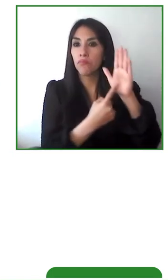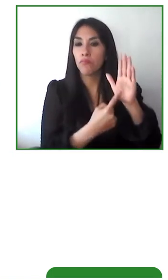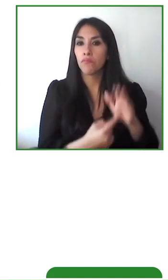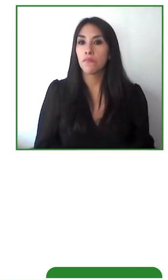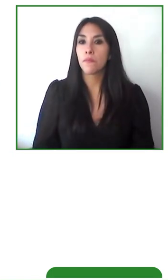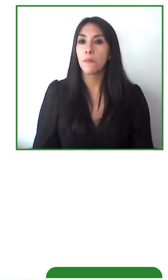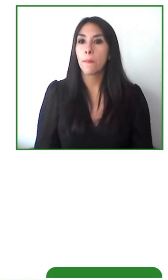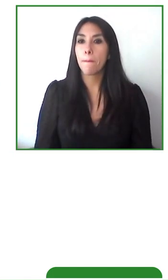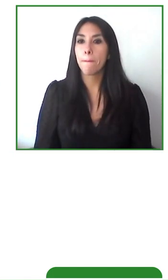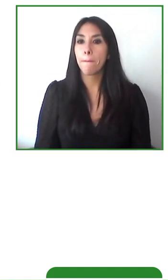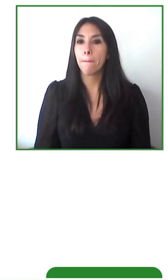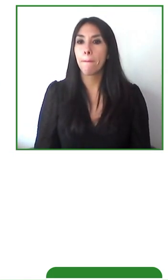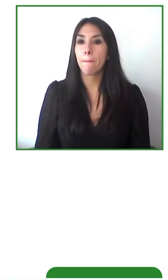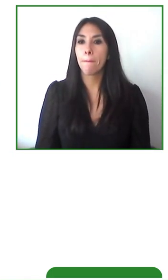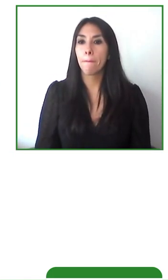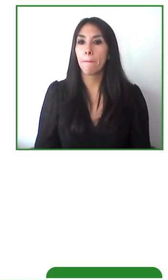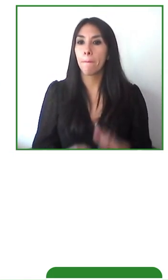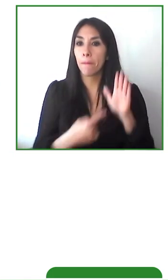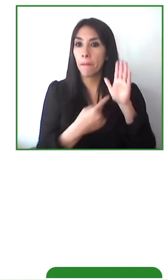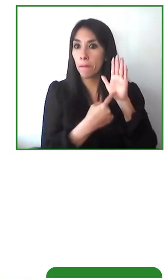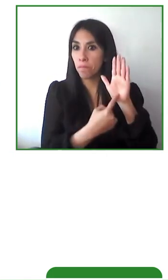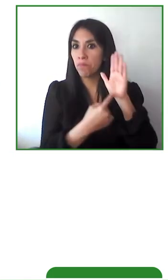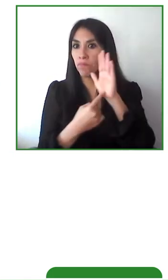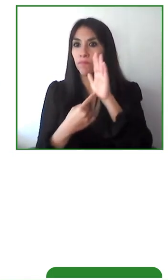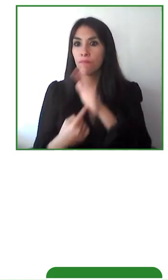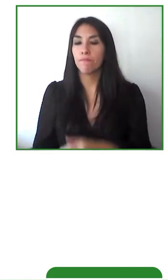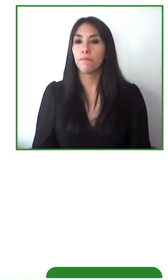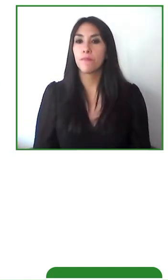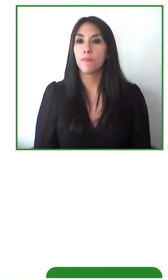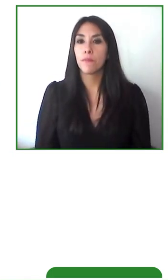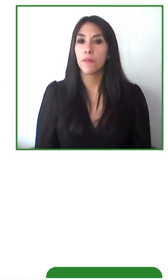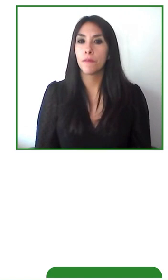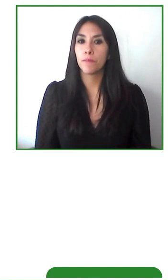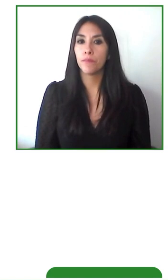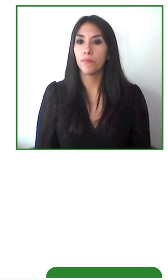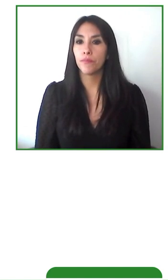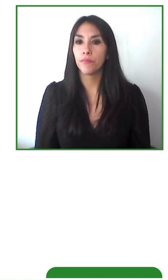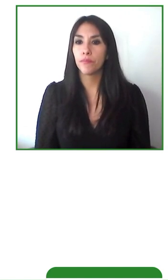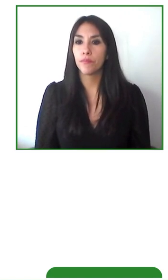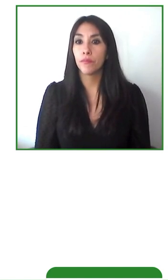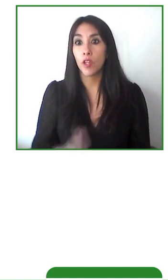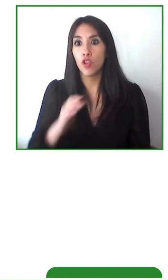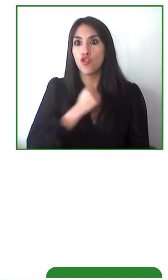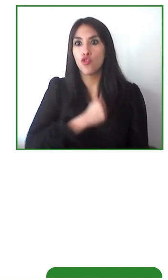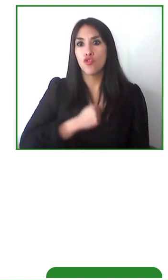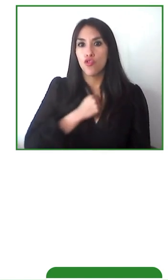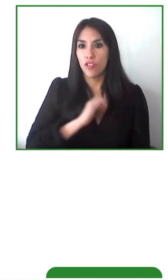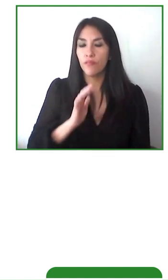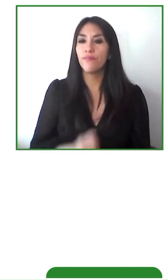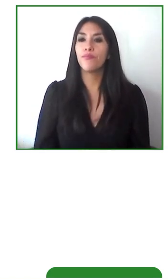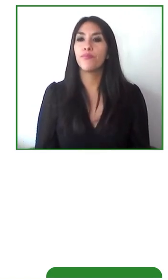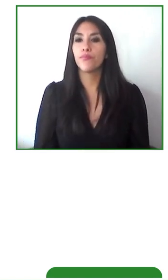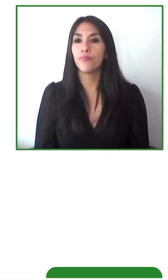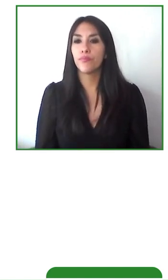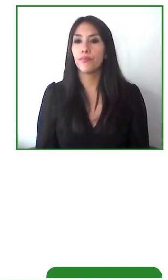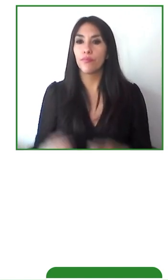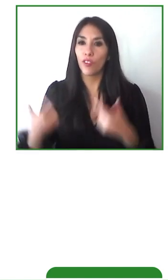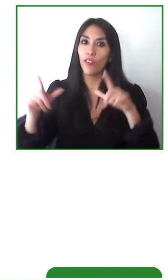Se fue al final, pero vamos, ya resolvimos y estamos nuevamente aquí para ustedes.